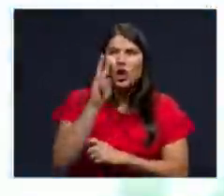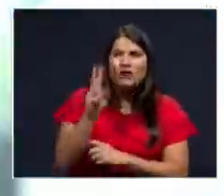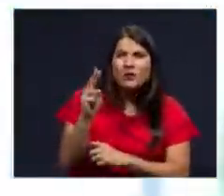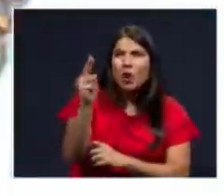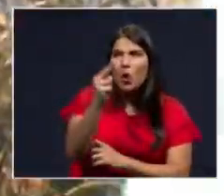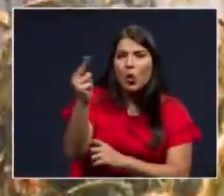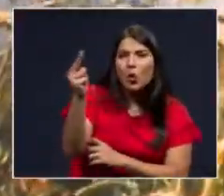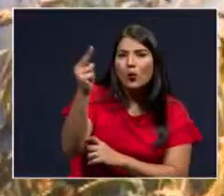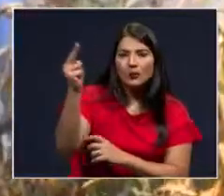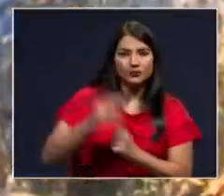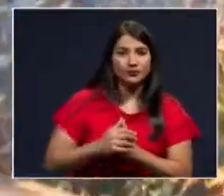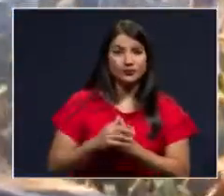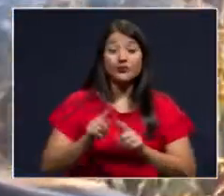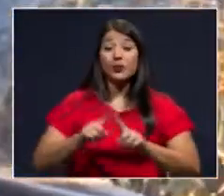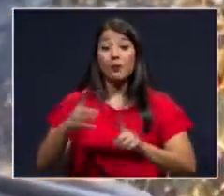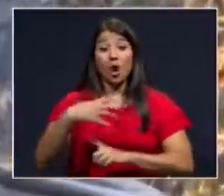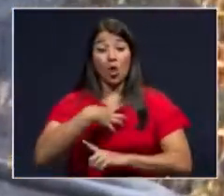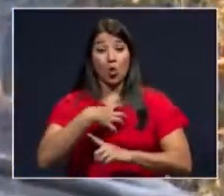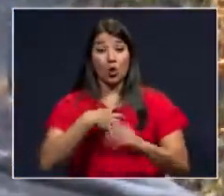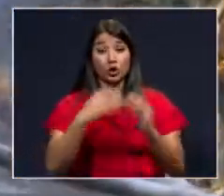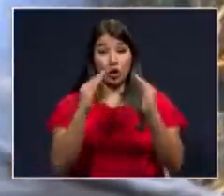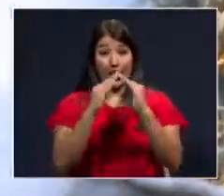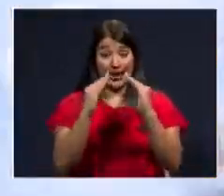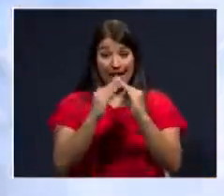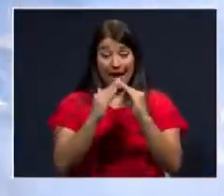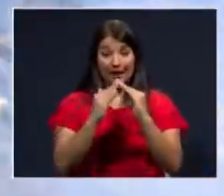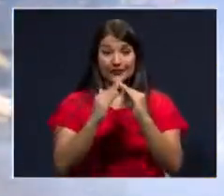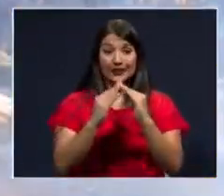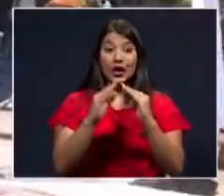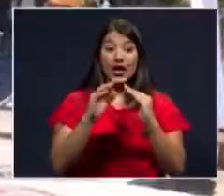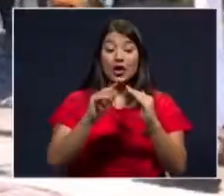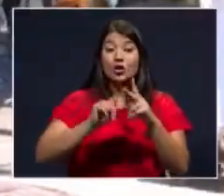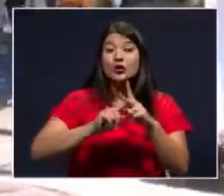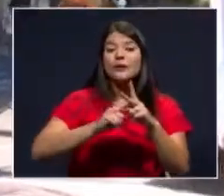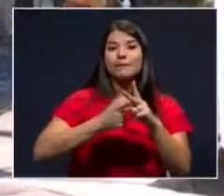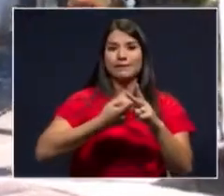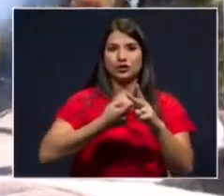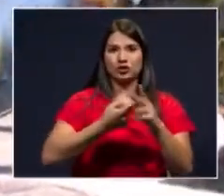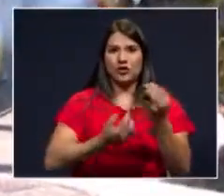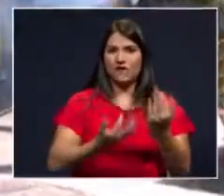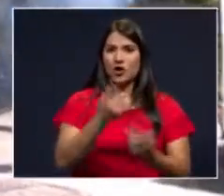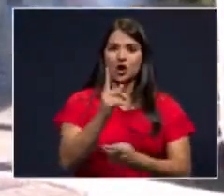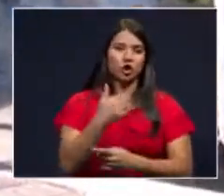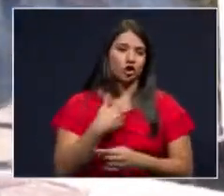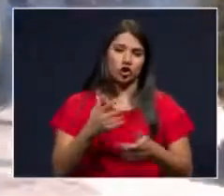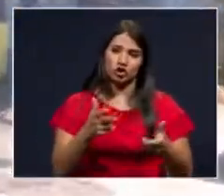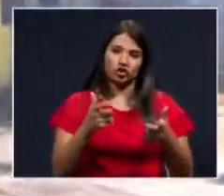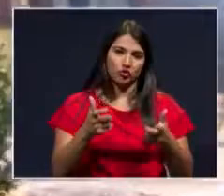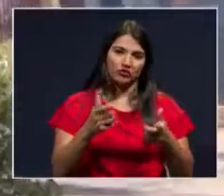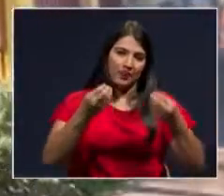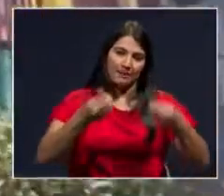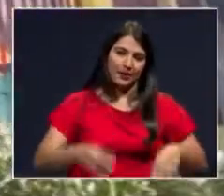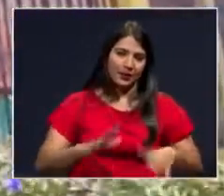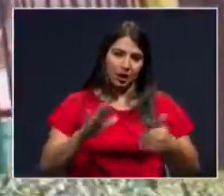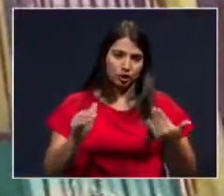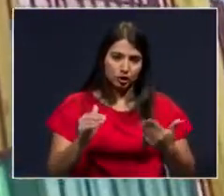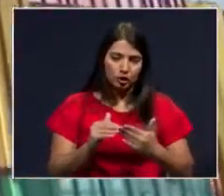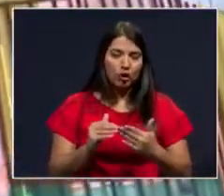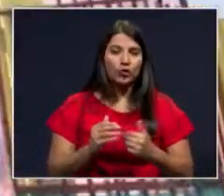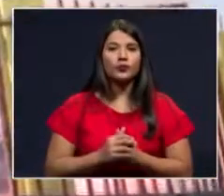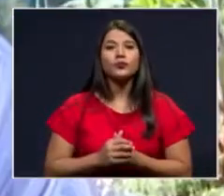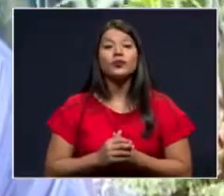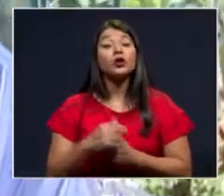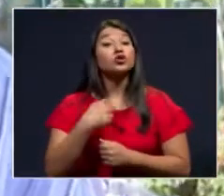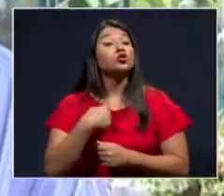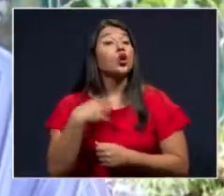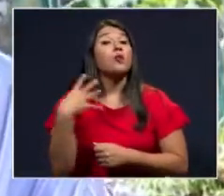humo. Sin embargo, los dueños de las viviendas por donde se originó el fuego no corrieron con la misma suerte y lo perdieron todo. No, porque yo